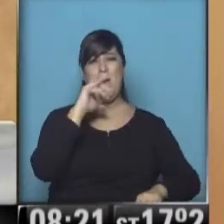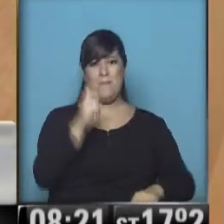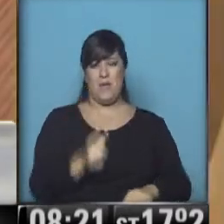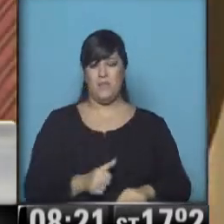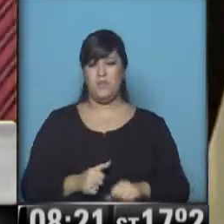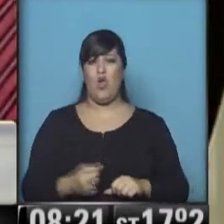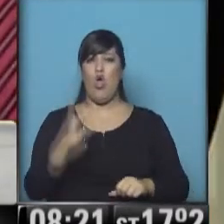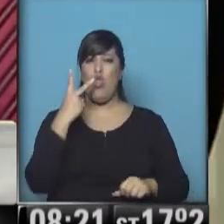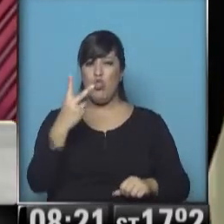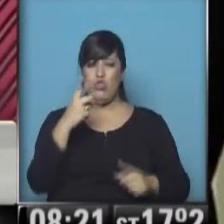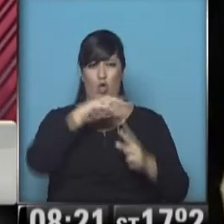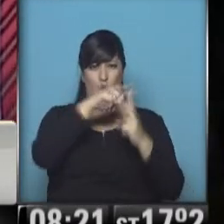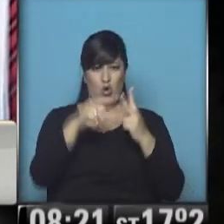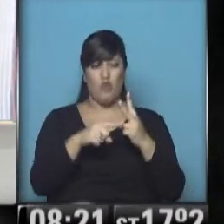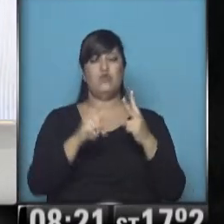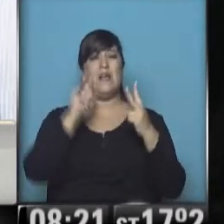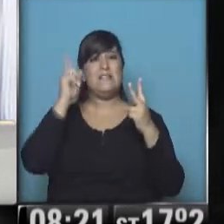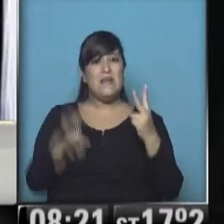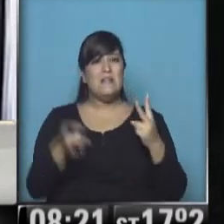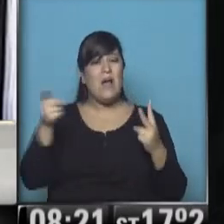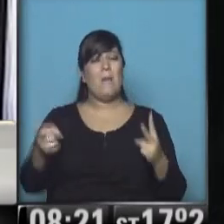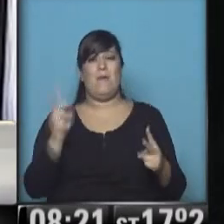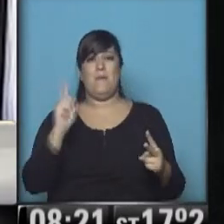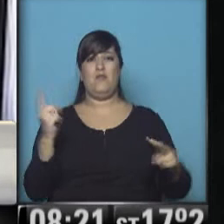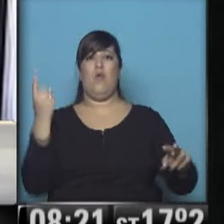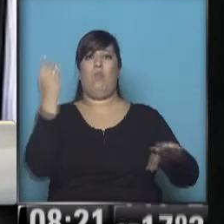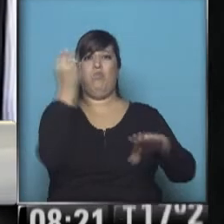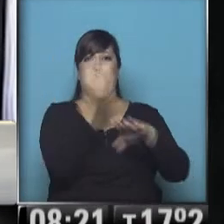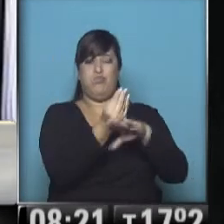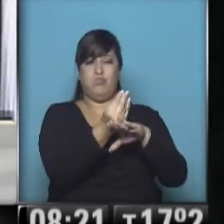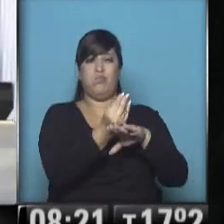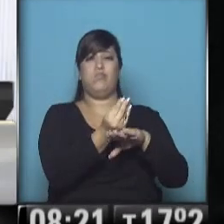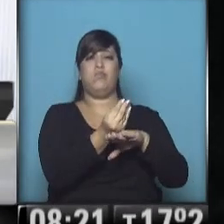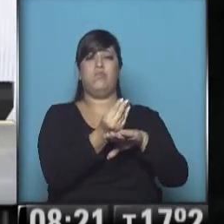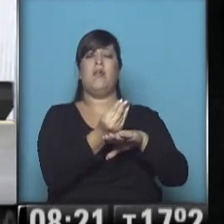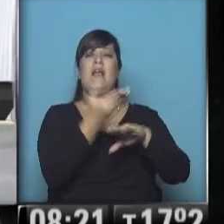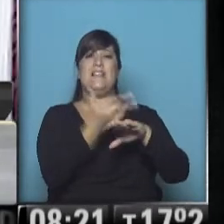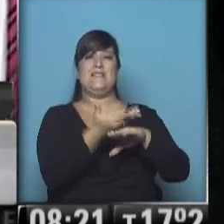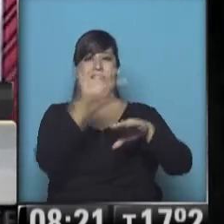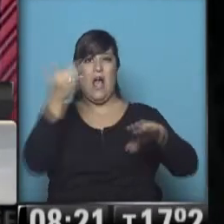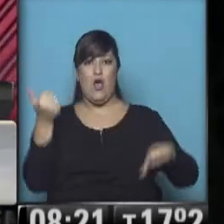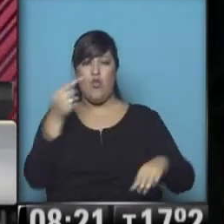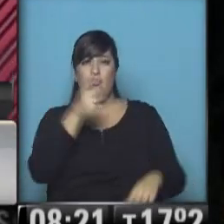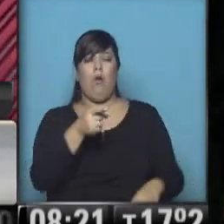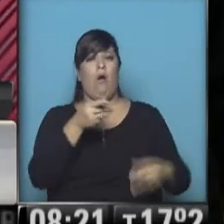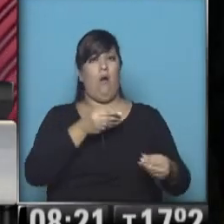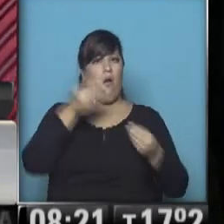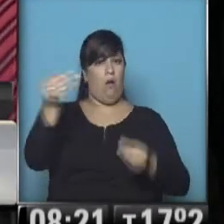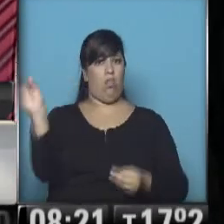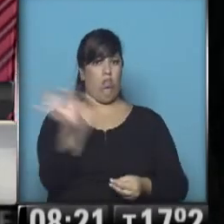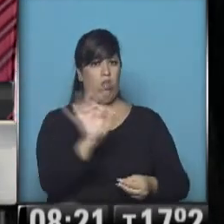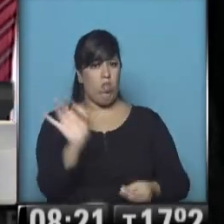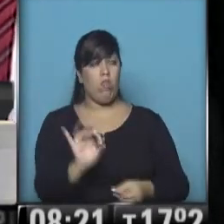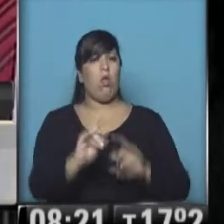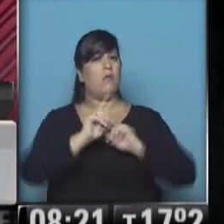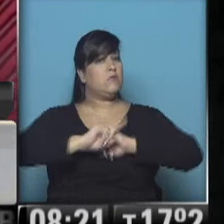incomparecencia ha sumado a que cuando dejó el cargo que ostentaba el ingeniero este uso no hizo entrega de ningún tipo de documentación ni